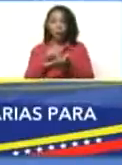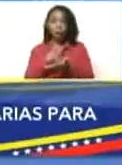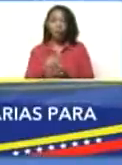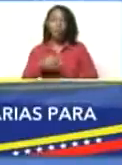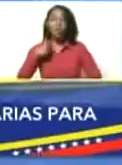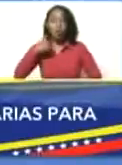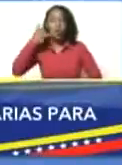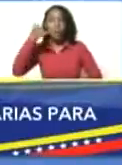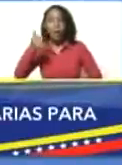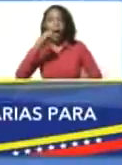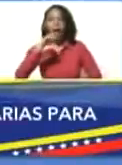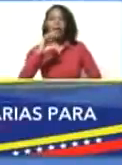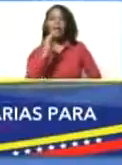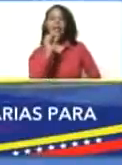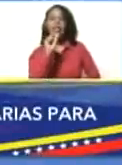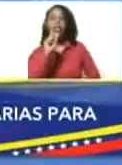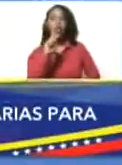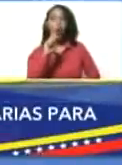Llamé a Cristóbal Jiménez.